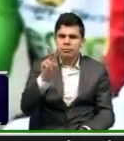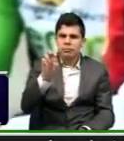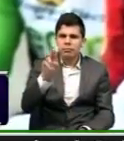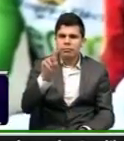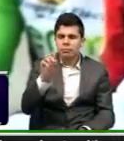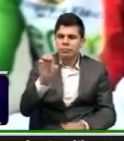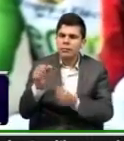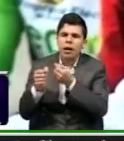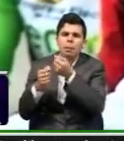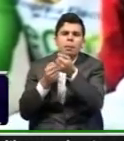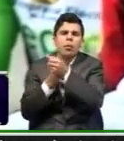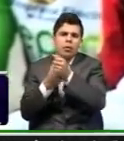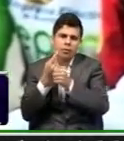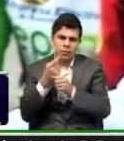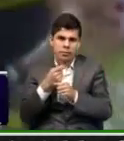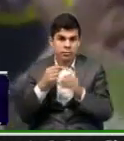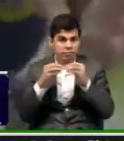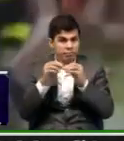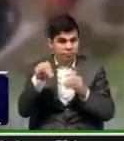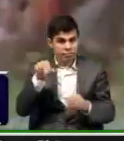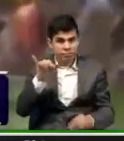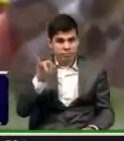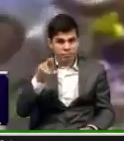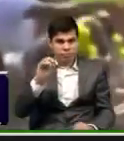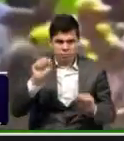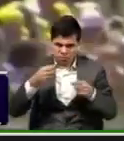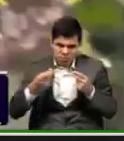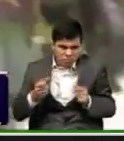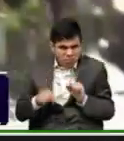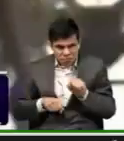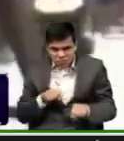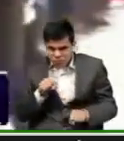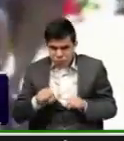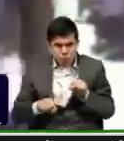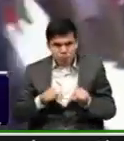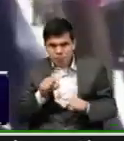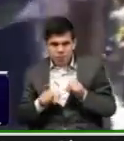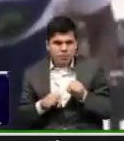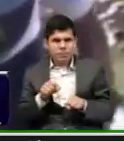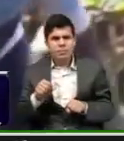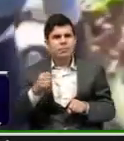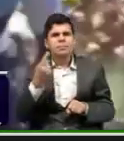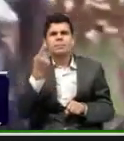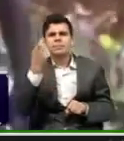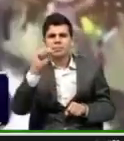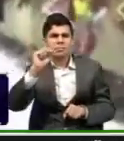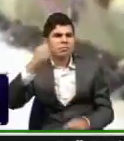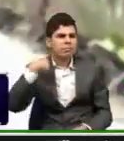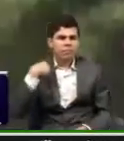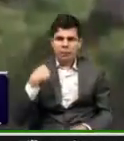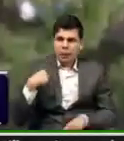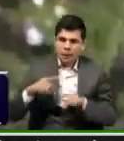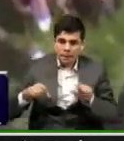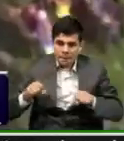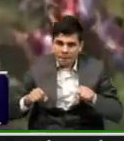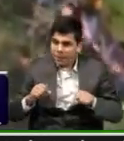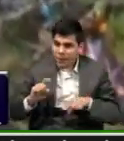creo que él se demoró en atacar y él ha podido sacar más tiempo en etapas anteriores, pero entonces prácticamente estaba como cohibido, como